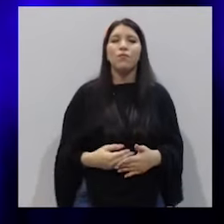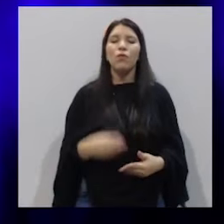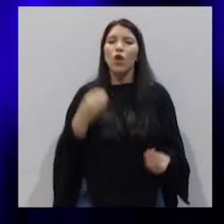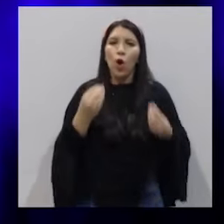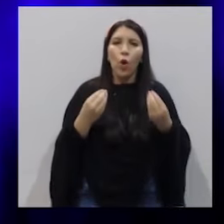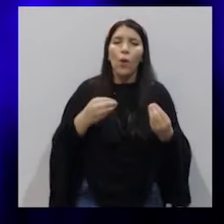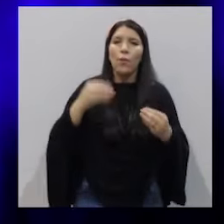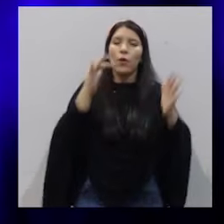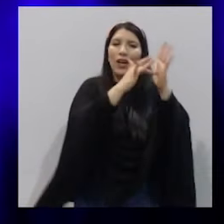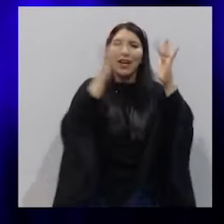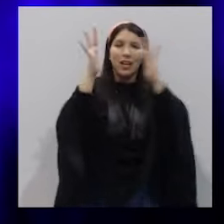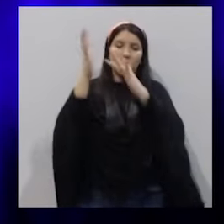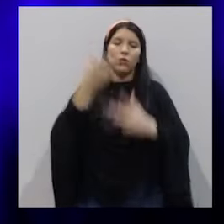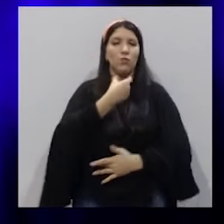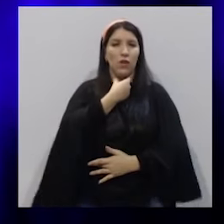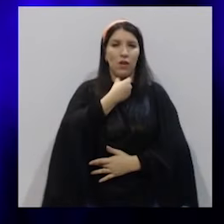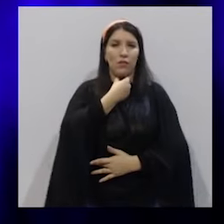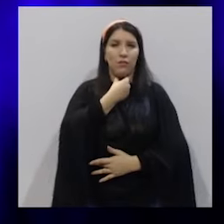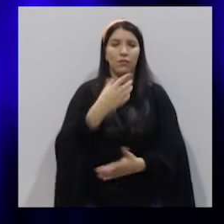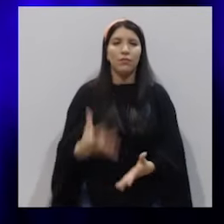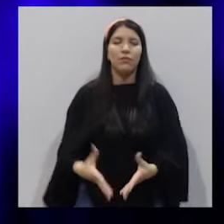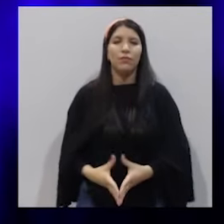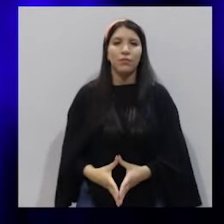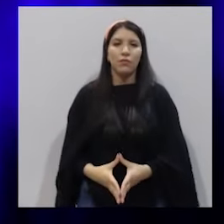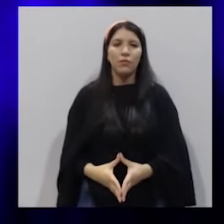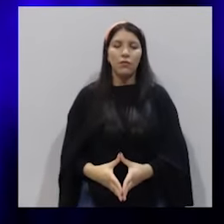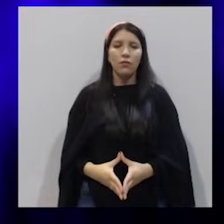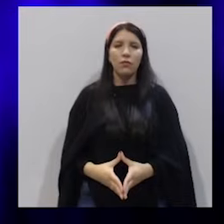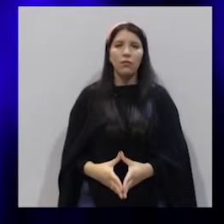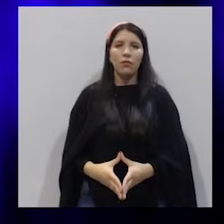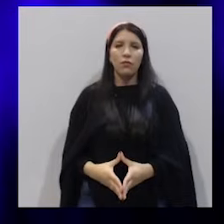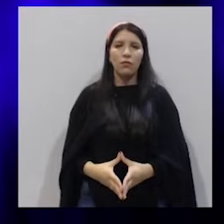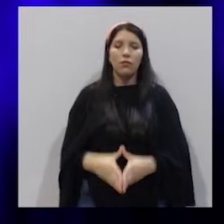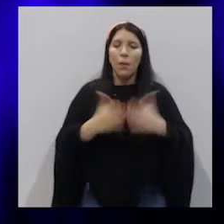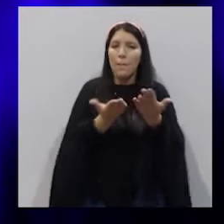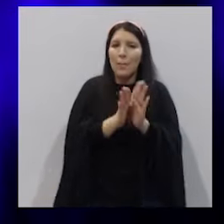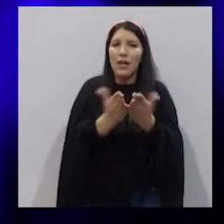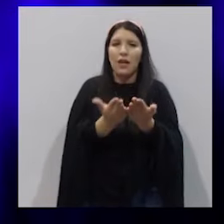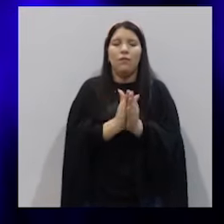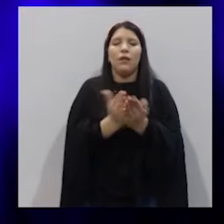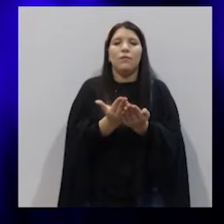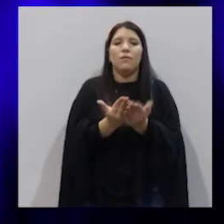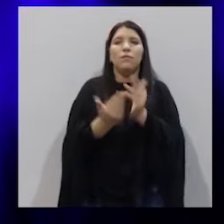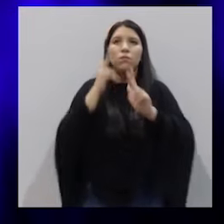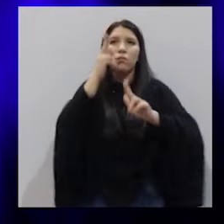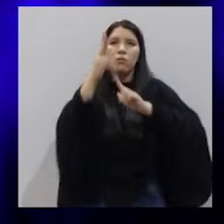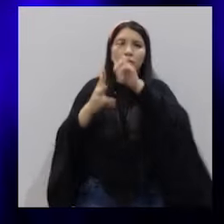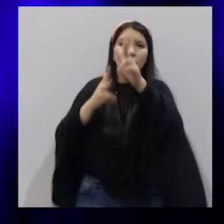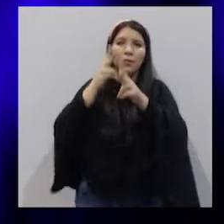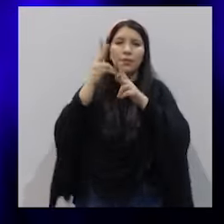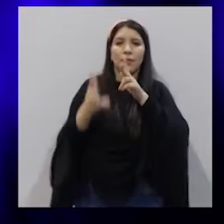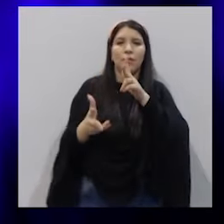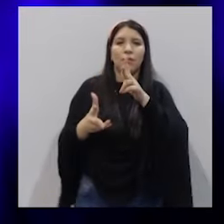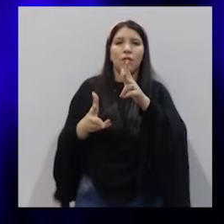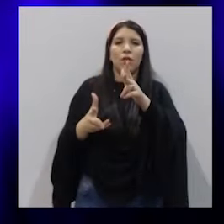cuando él dice quiero que estén alertas y estén atentos está hablando allí